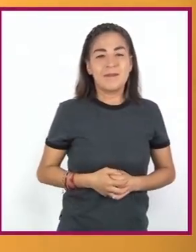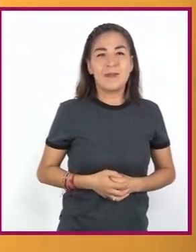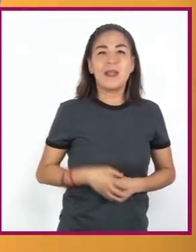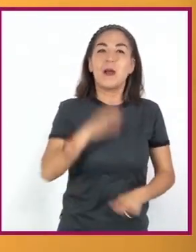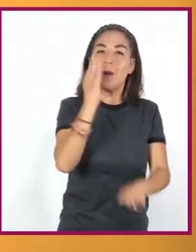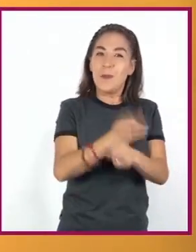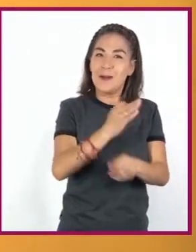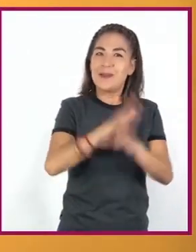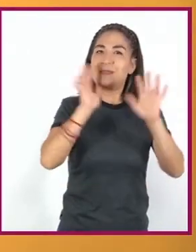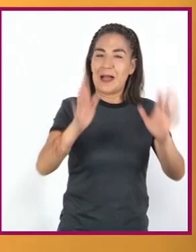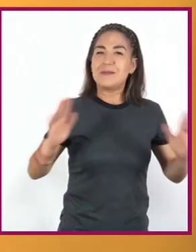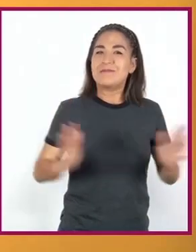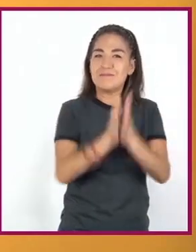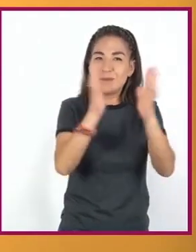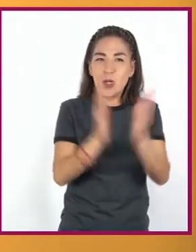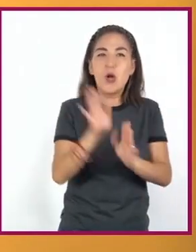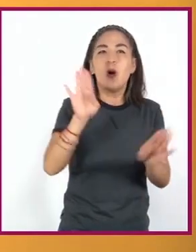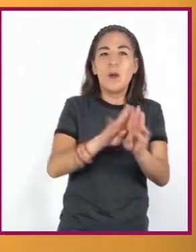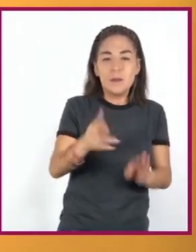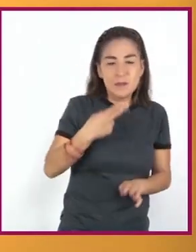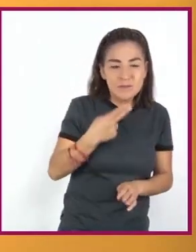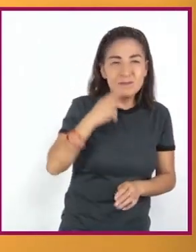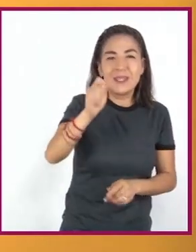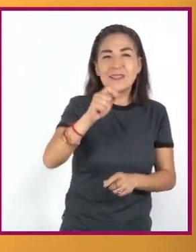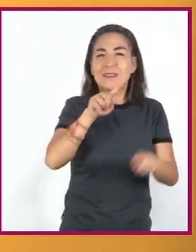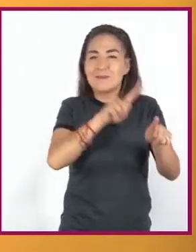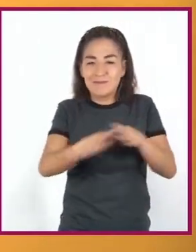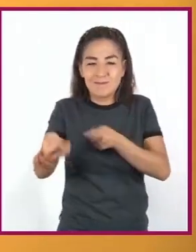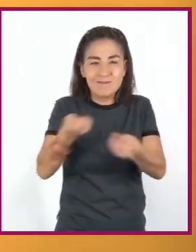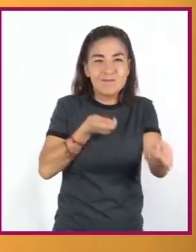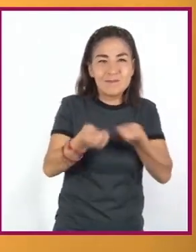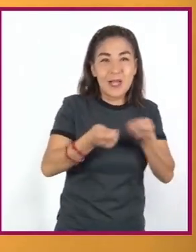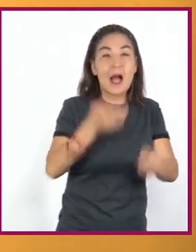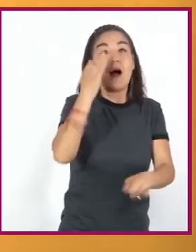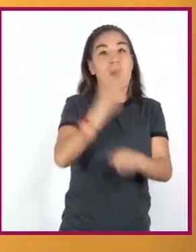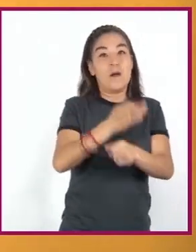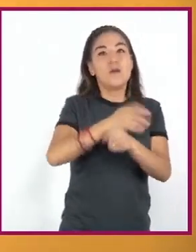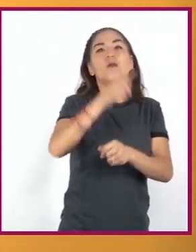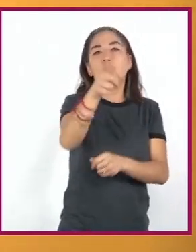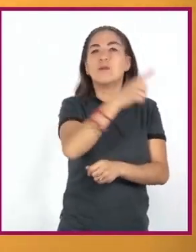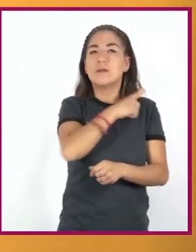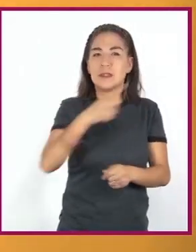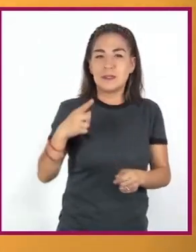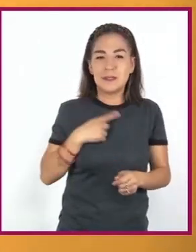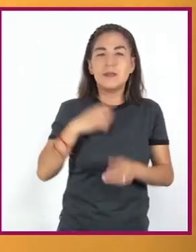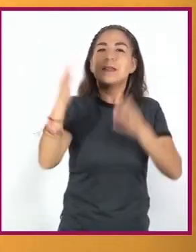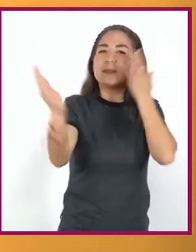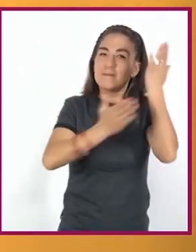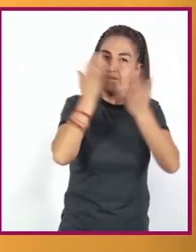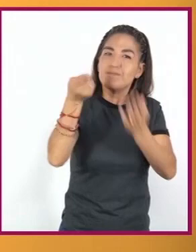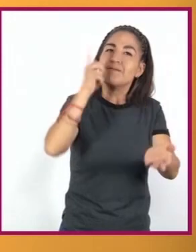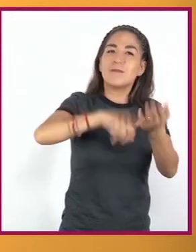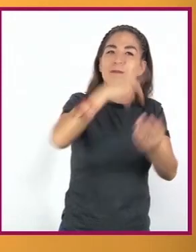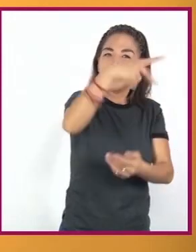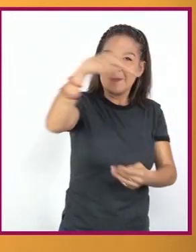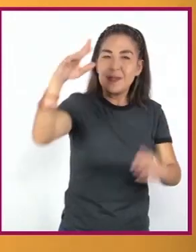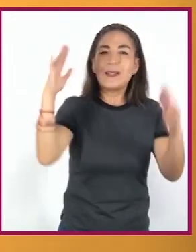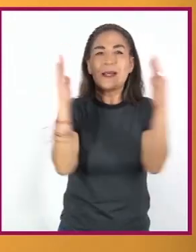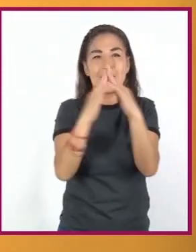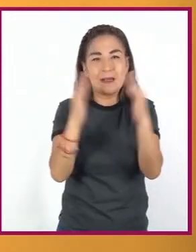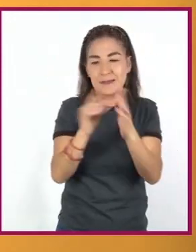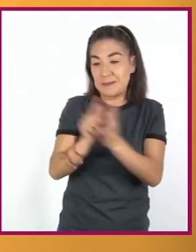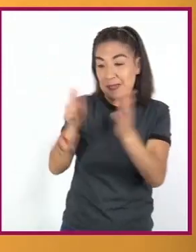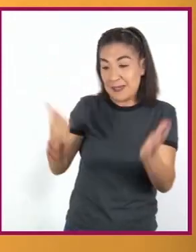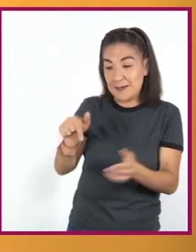Hemos puesto en práctica herramientas y estrategias. Ahora deben apoyarse con estudio en casa consultando su libro